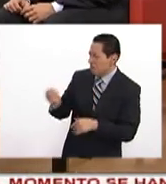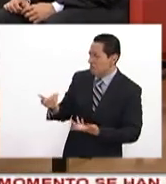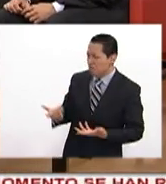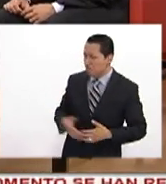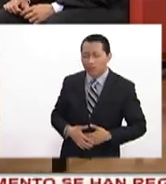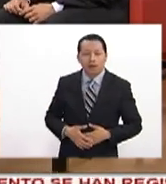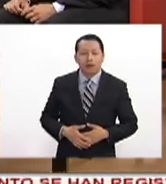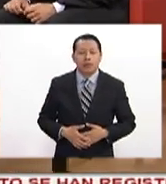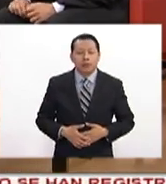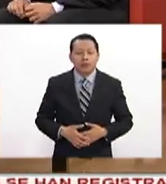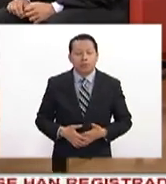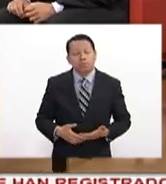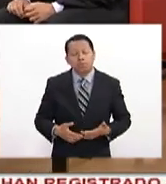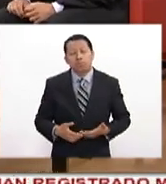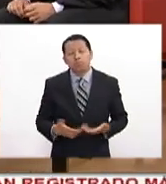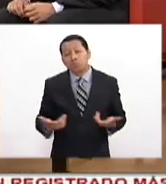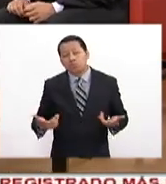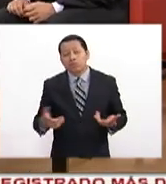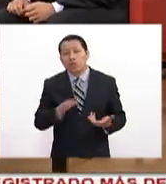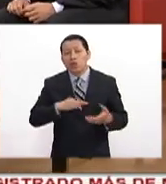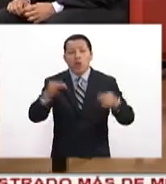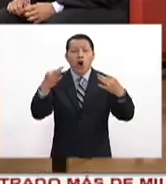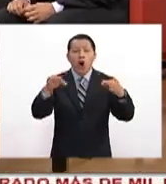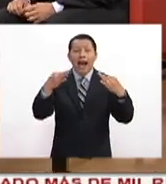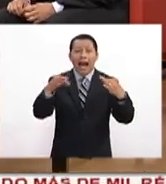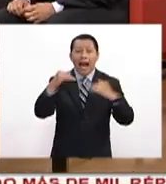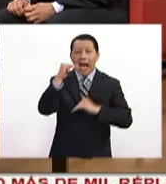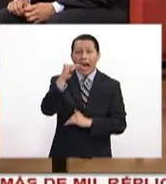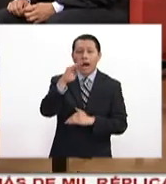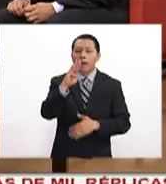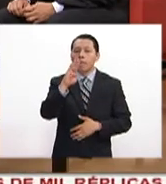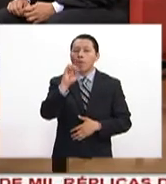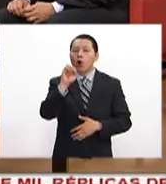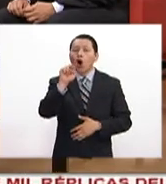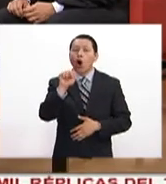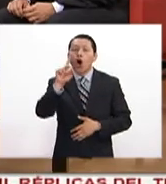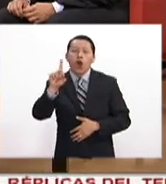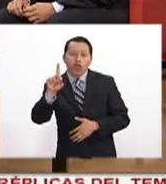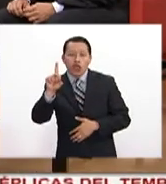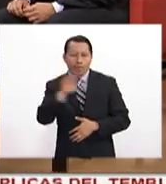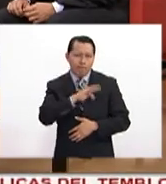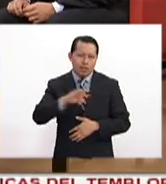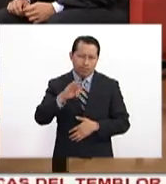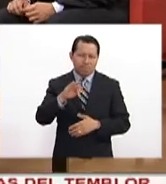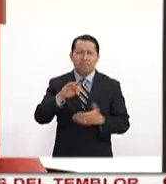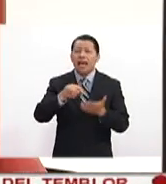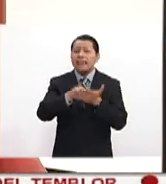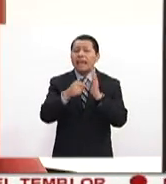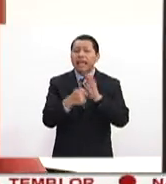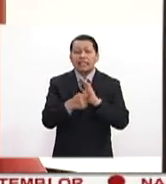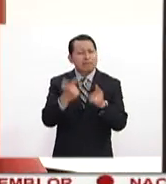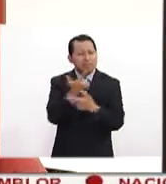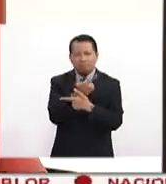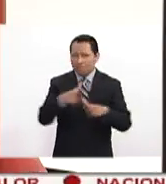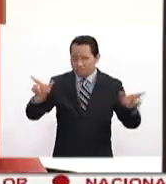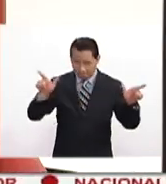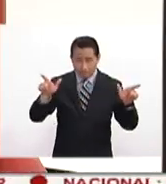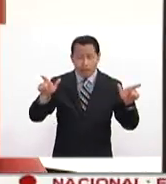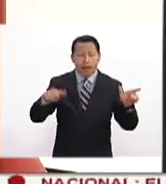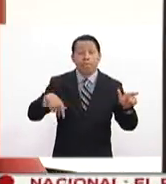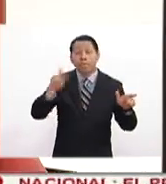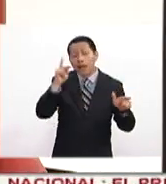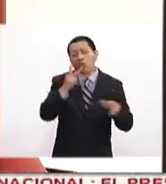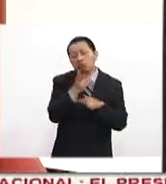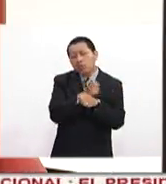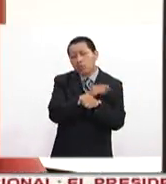Mira, generalmente son en una hoja tamaño bond, ¿no? Pueden usar la técnica que quieran. Sin embargo, los invitamos a que entren